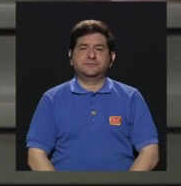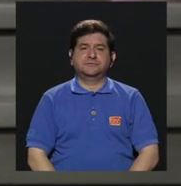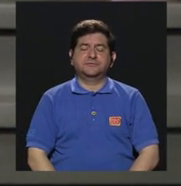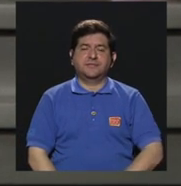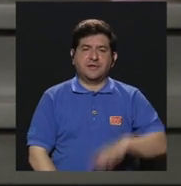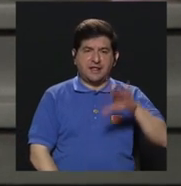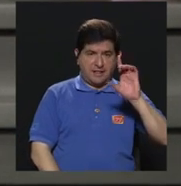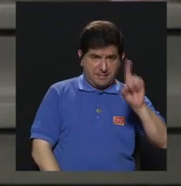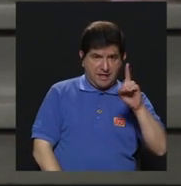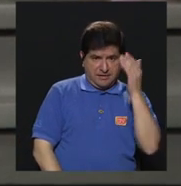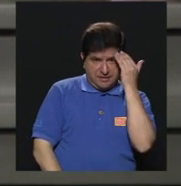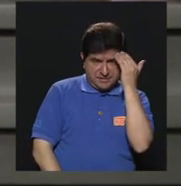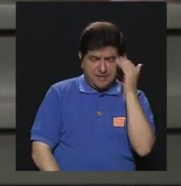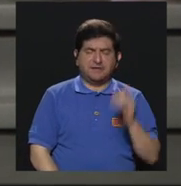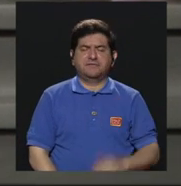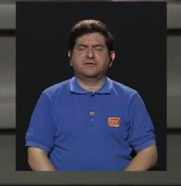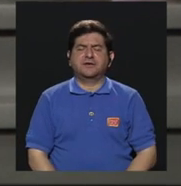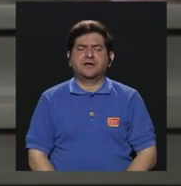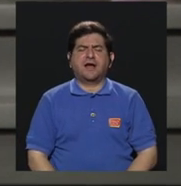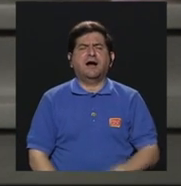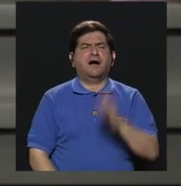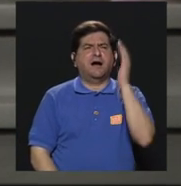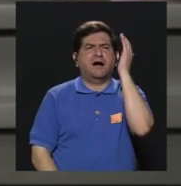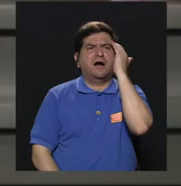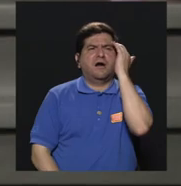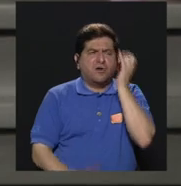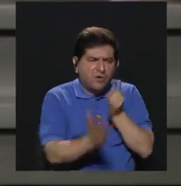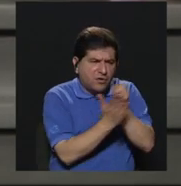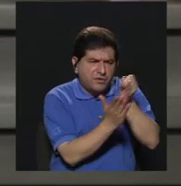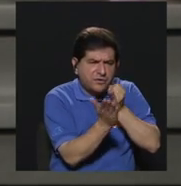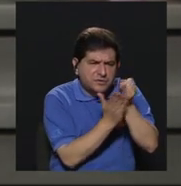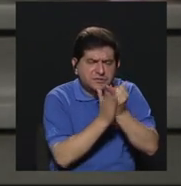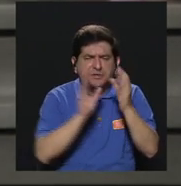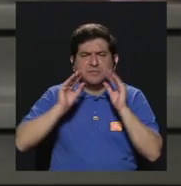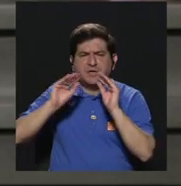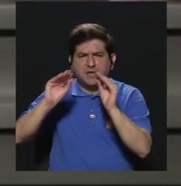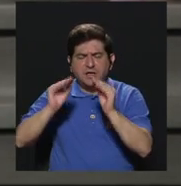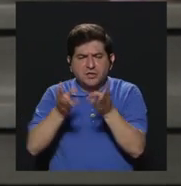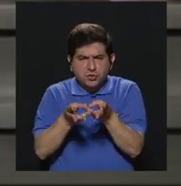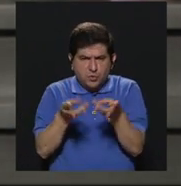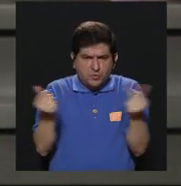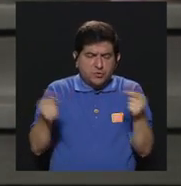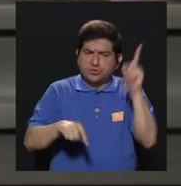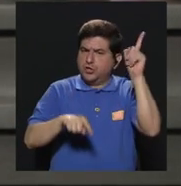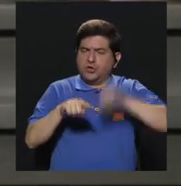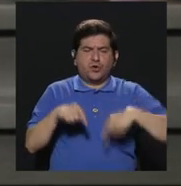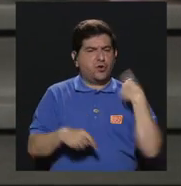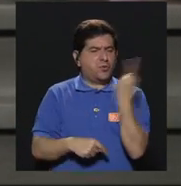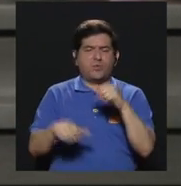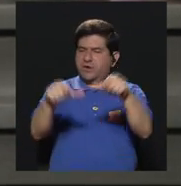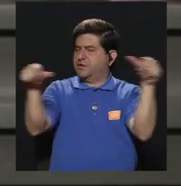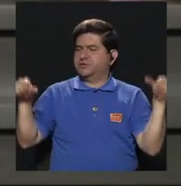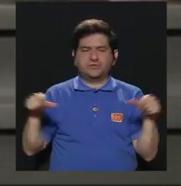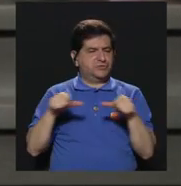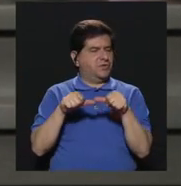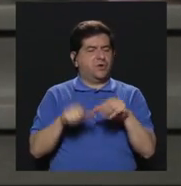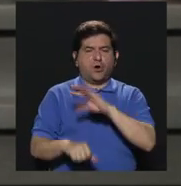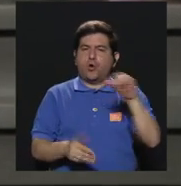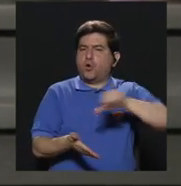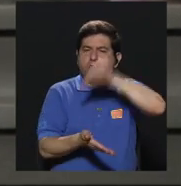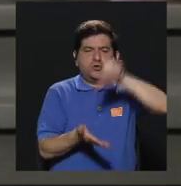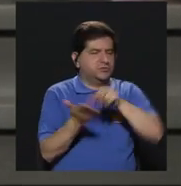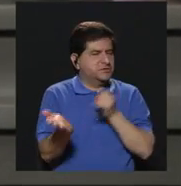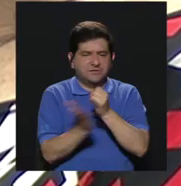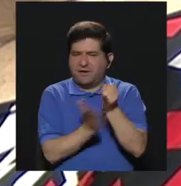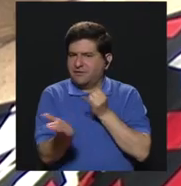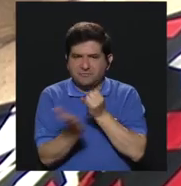siempre muy claro que los conocimientos generados desde la investigación y la docencia no se pueden quedar en las aulas o en los centros de